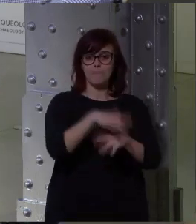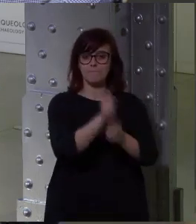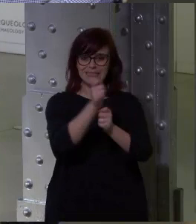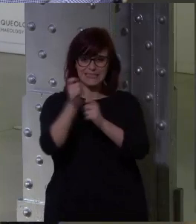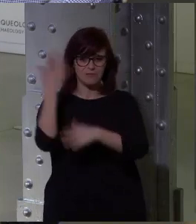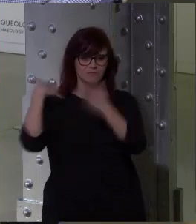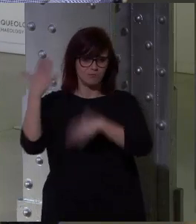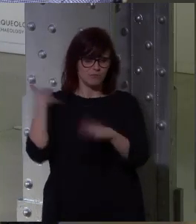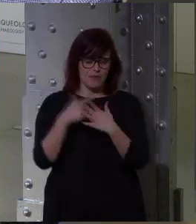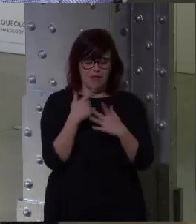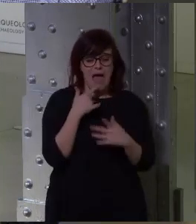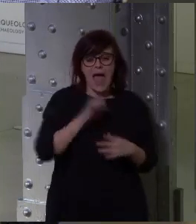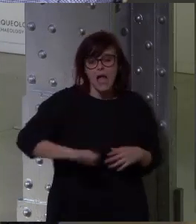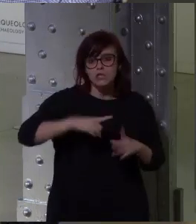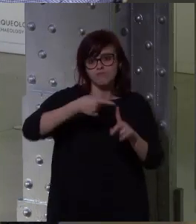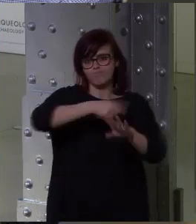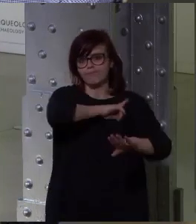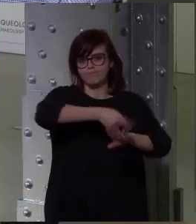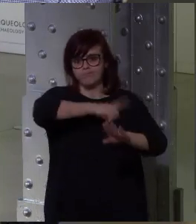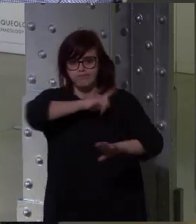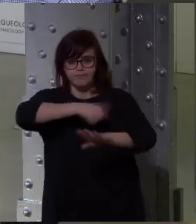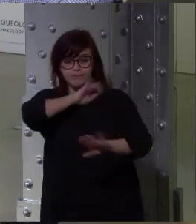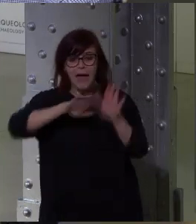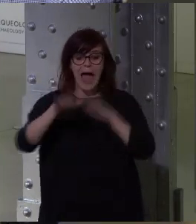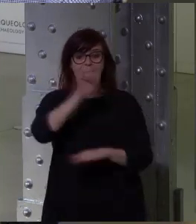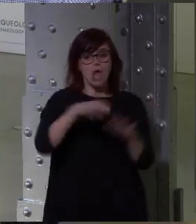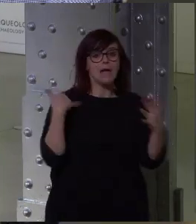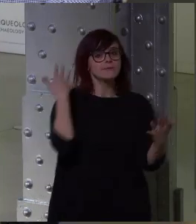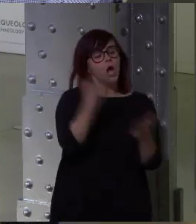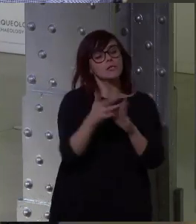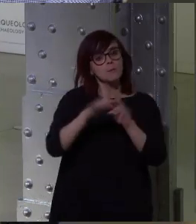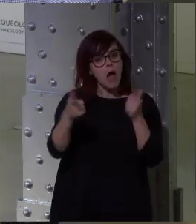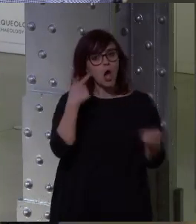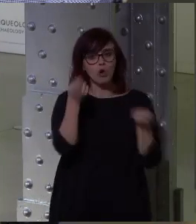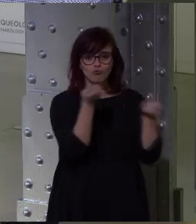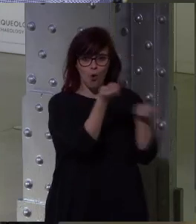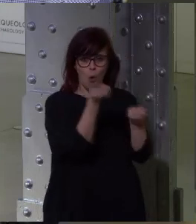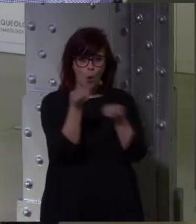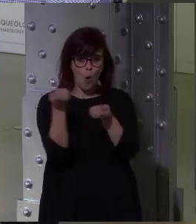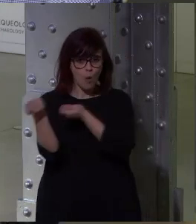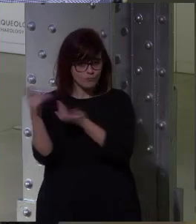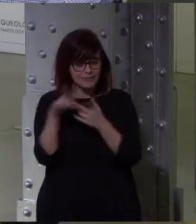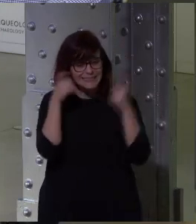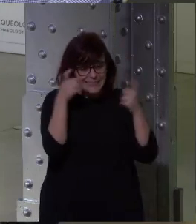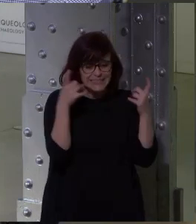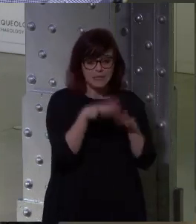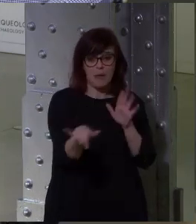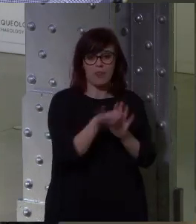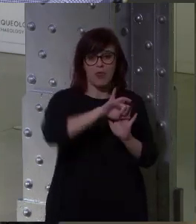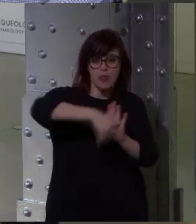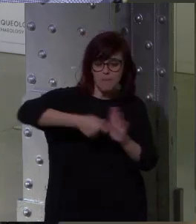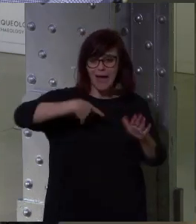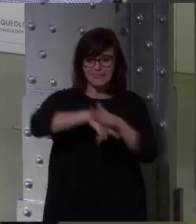sido durante décadas sobreexplotadas. En los últimos años, en los que ha habido regulación, en los que ha habido una mayor aproximación